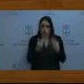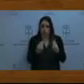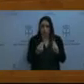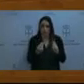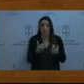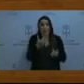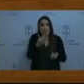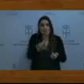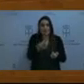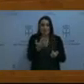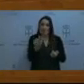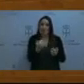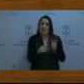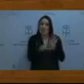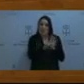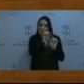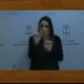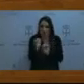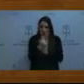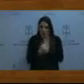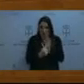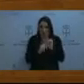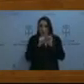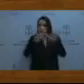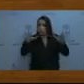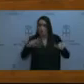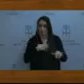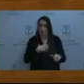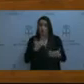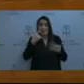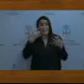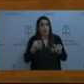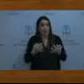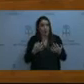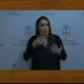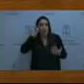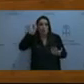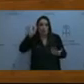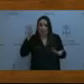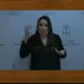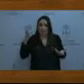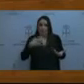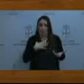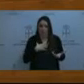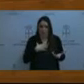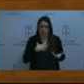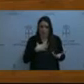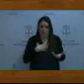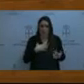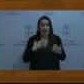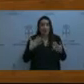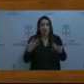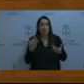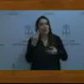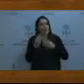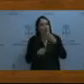a la ley de protección de datos, y la seguridad es un riesgo inasumible. Además, hay que utilizar